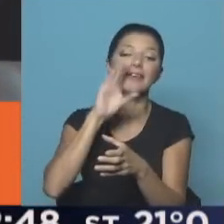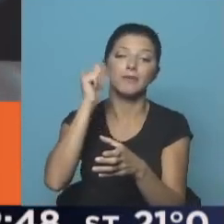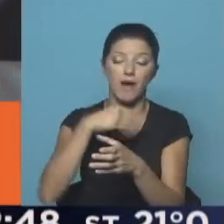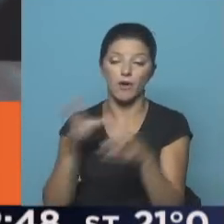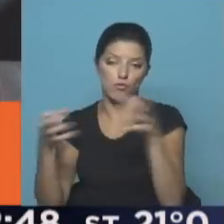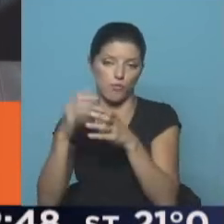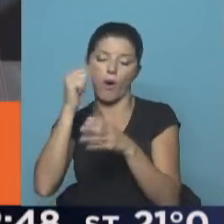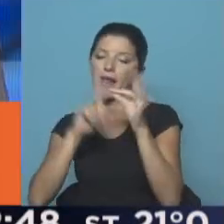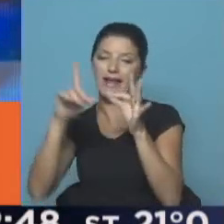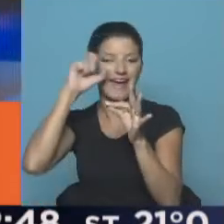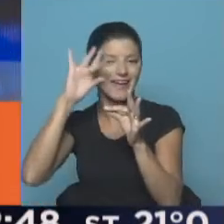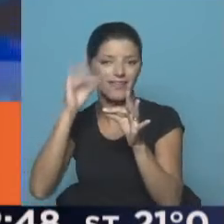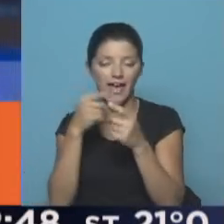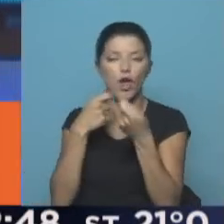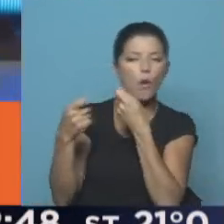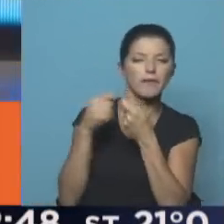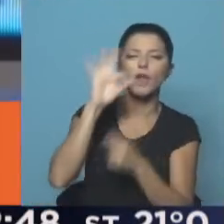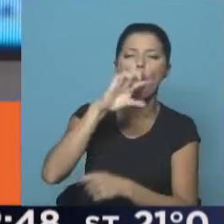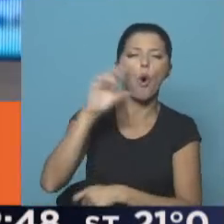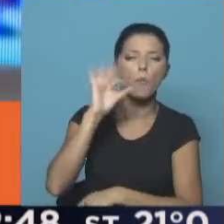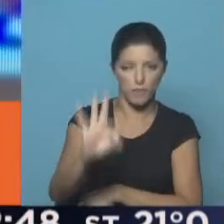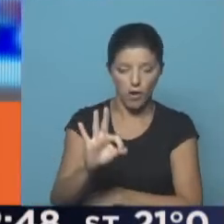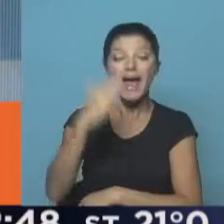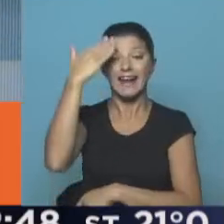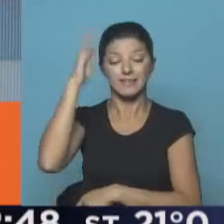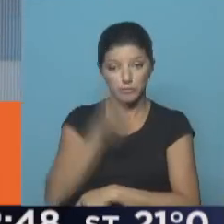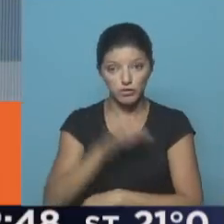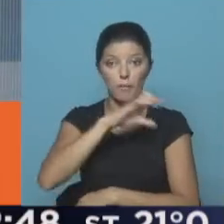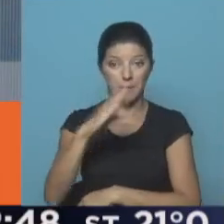allí comercian opio. Es el 15% del Producto